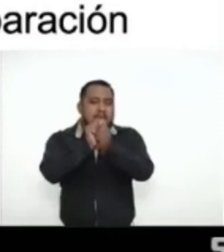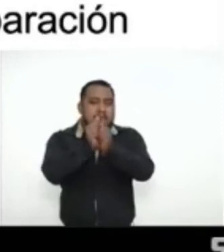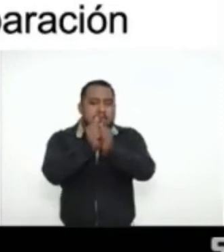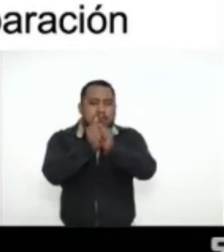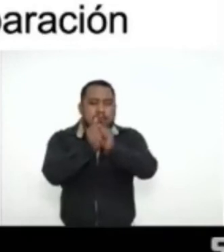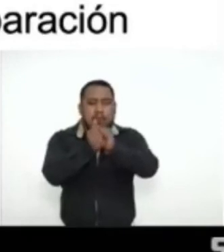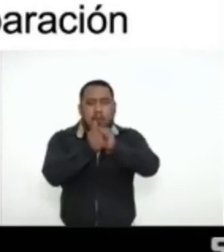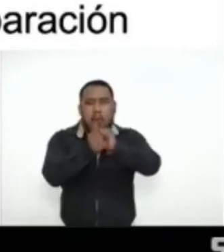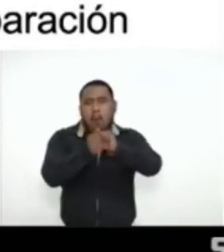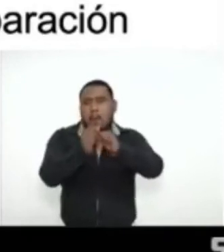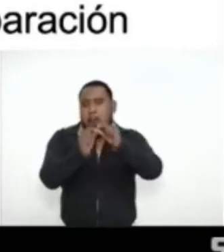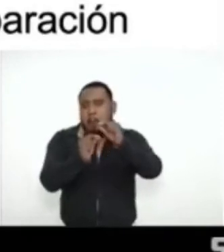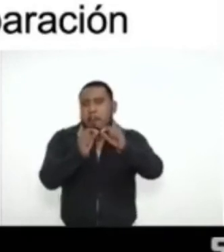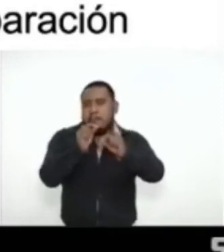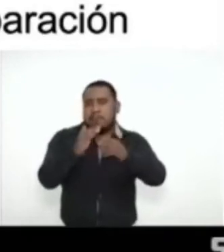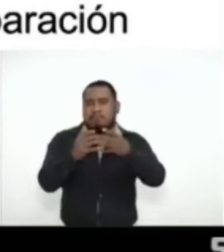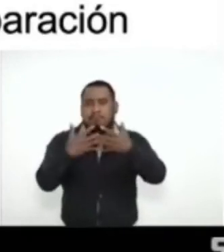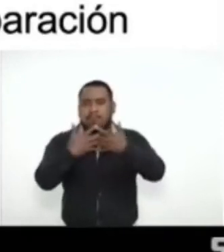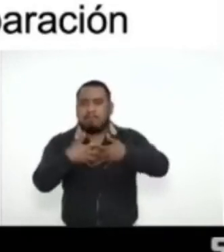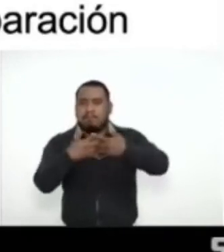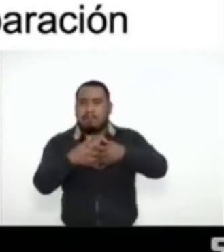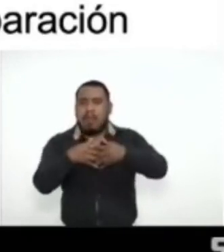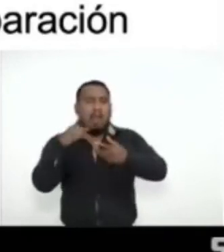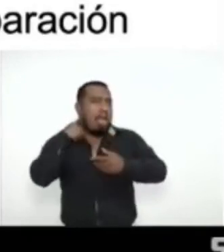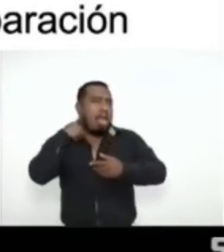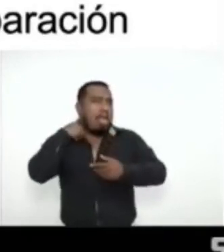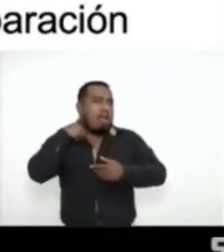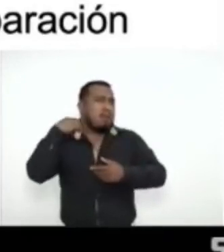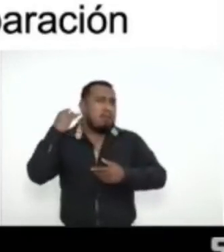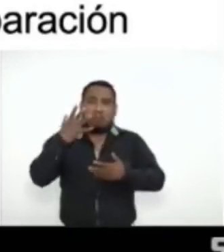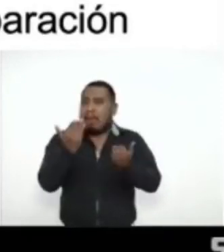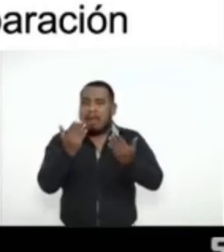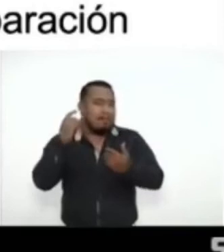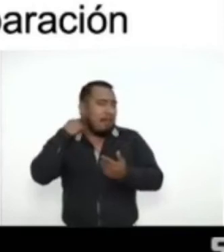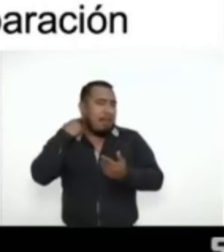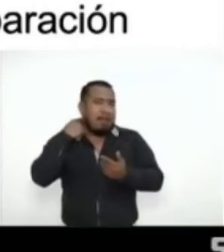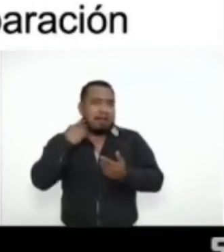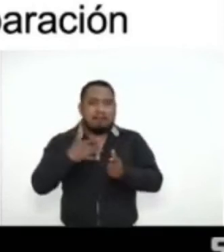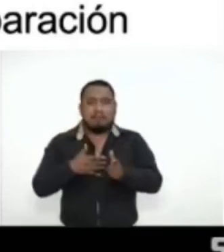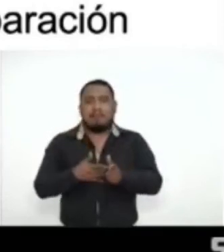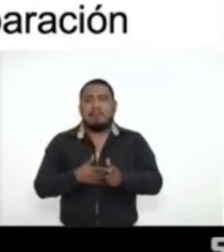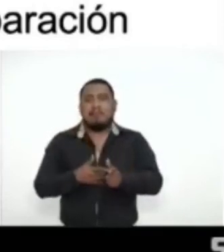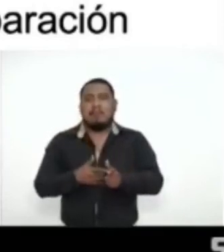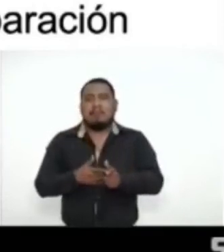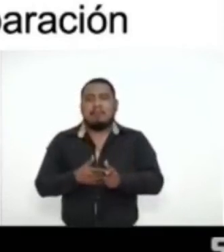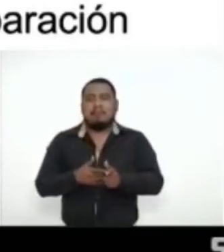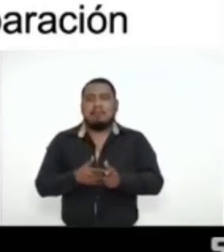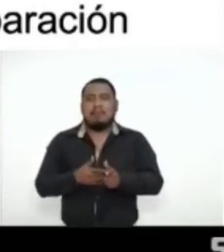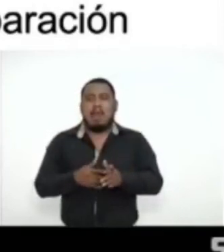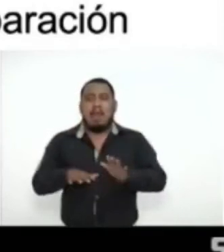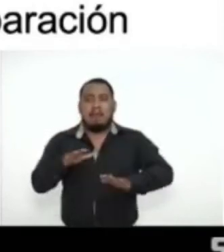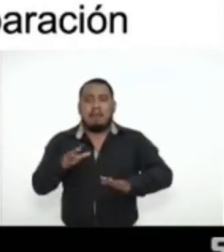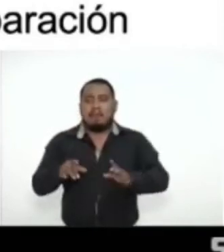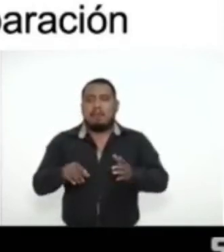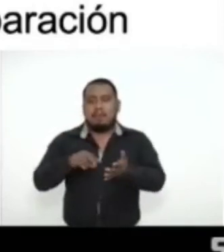seguir funcionando. Si no nos doliera, le seguiríamos dando. Si doliéndonos, quiero decirle que ahí andamos